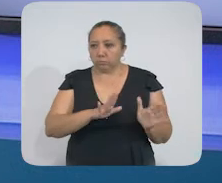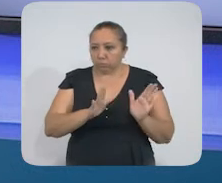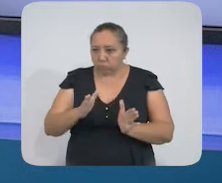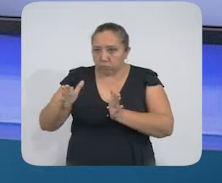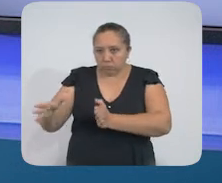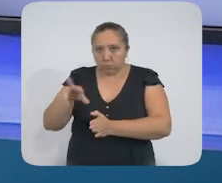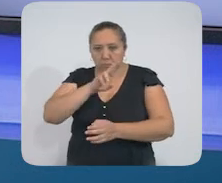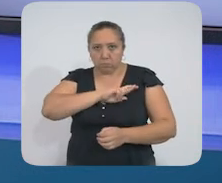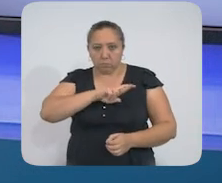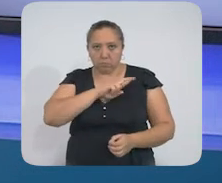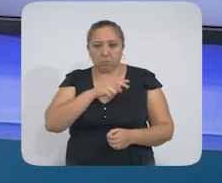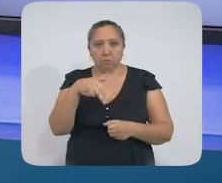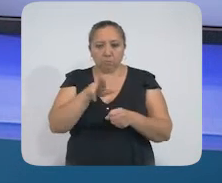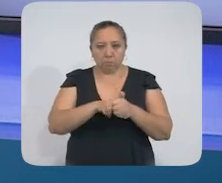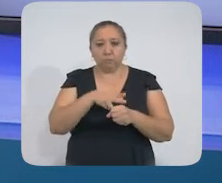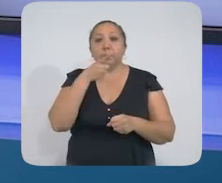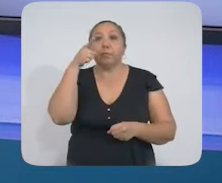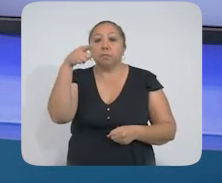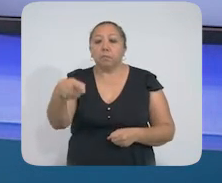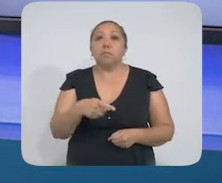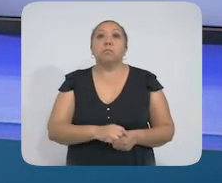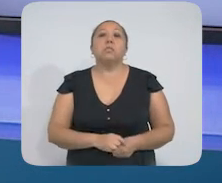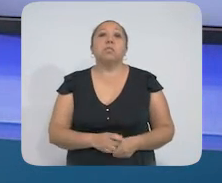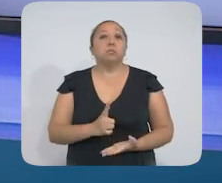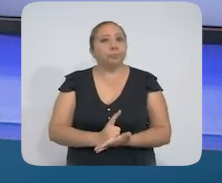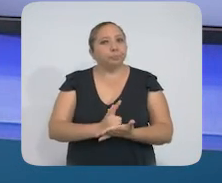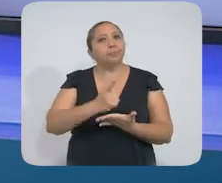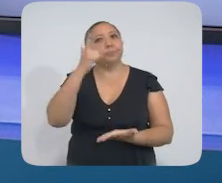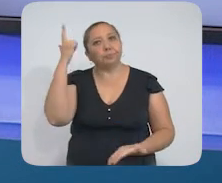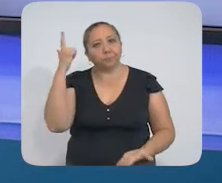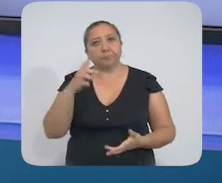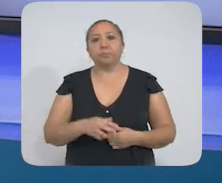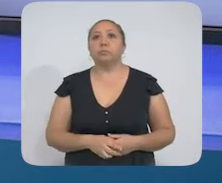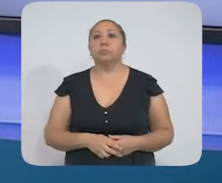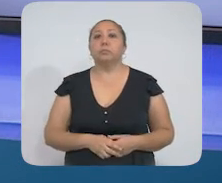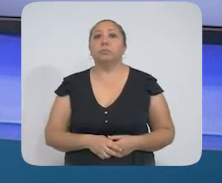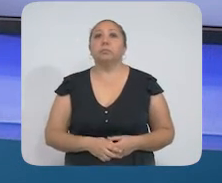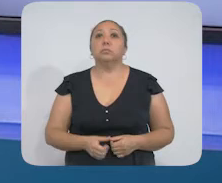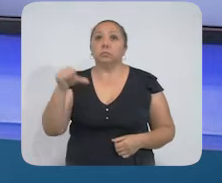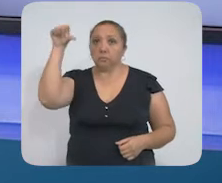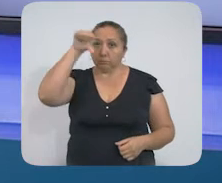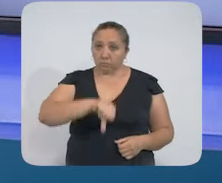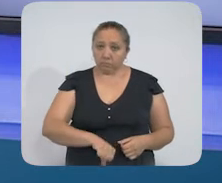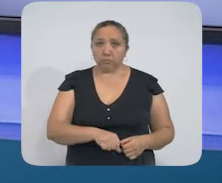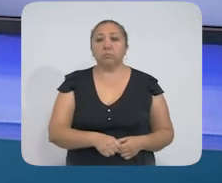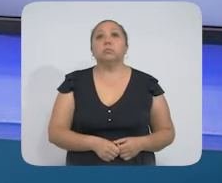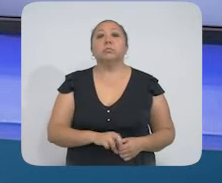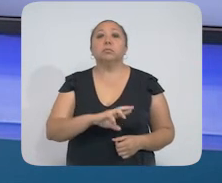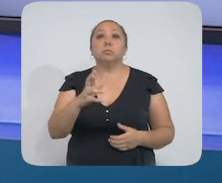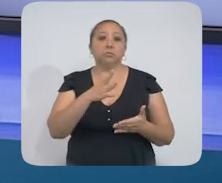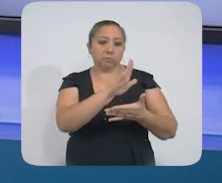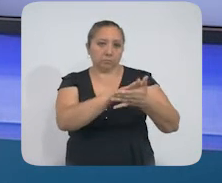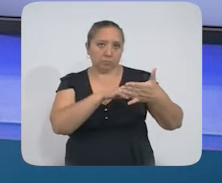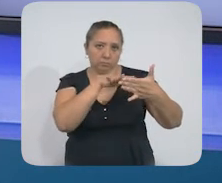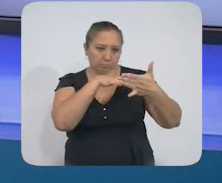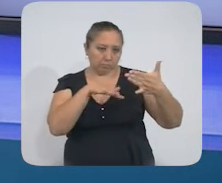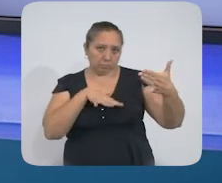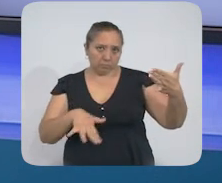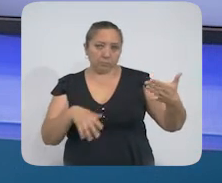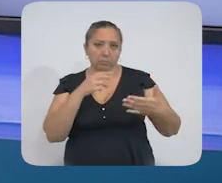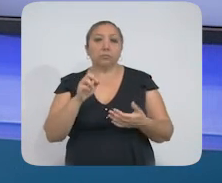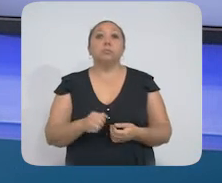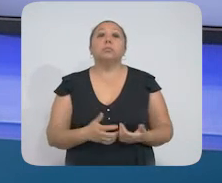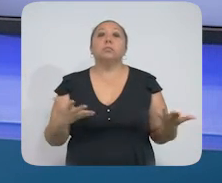hospital privado de Mérida, en donde su estado de salud se reporta como delicado. El día de hoy se recibieron los resultados de las pruebas que